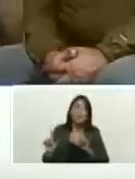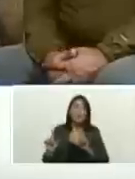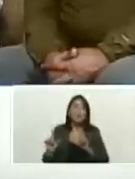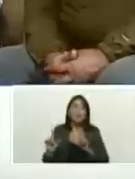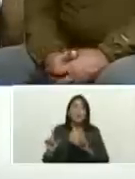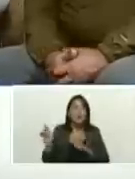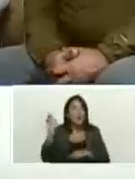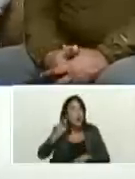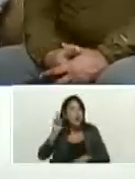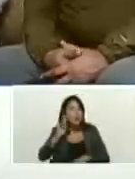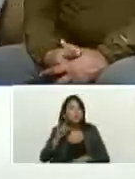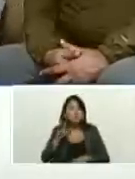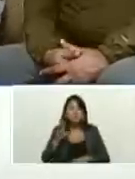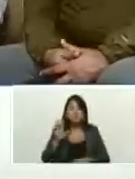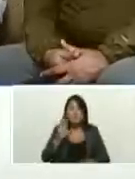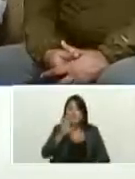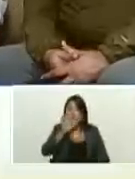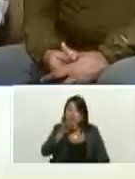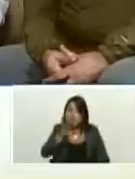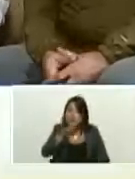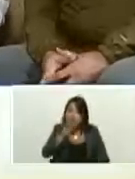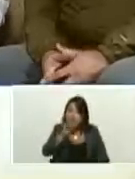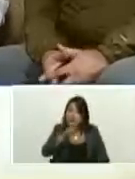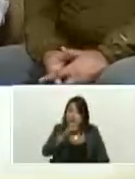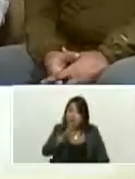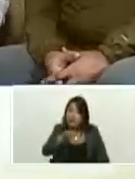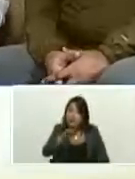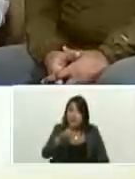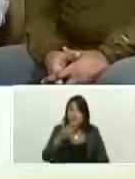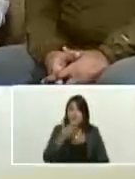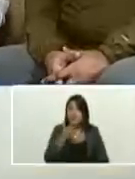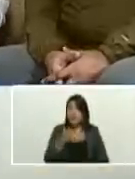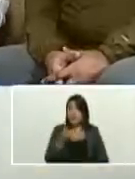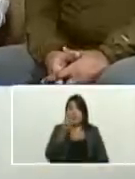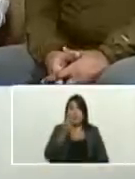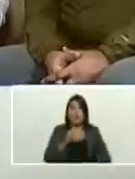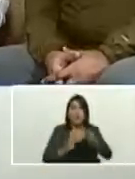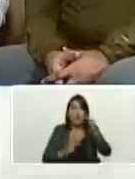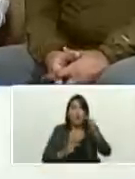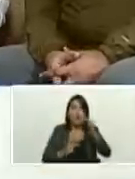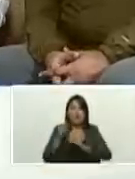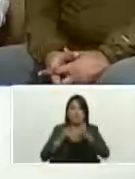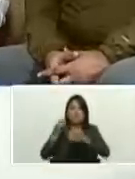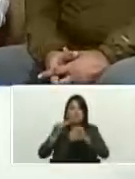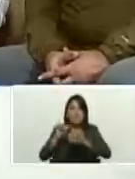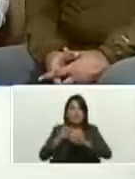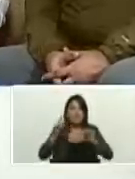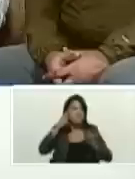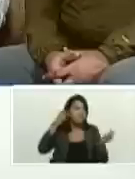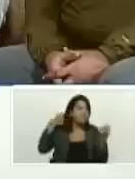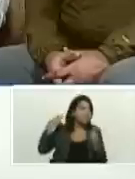radio. No se pueden quedar solo en la obra de infraestructura que ya es importante.